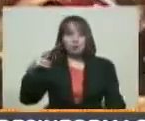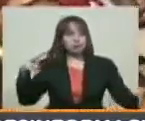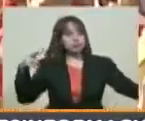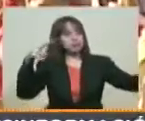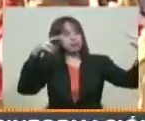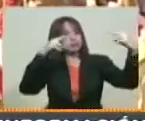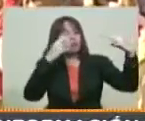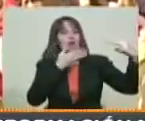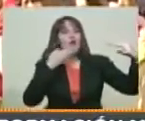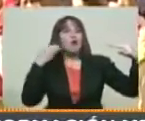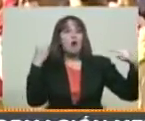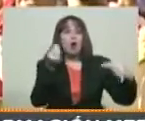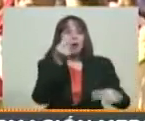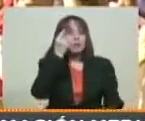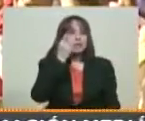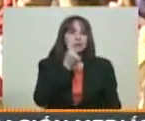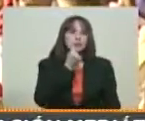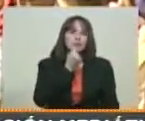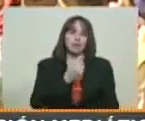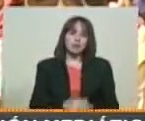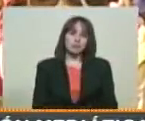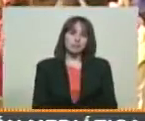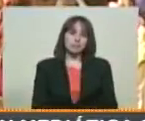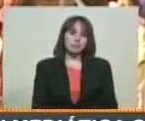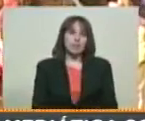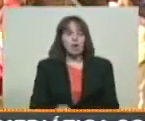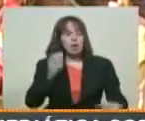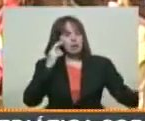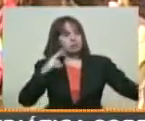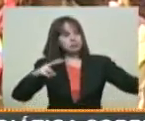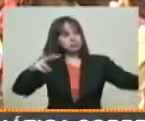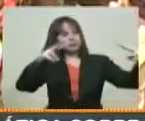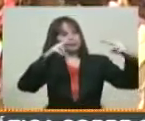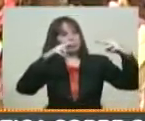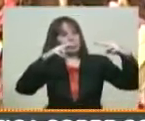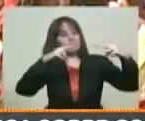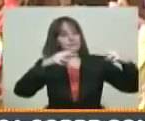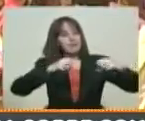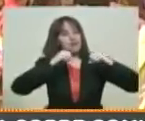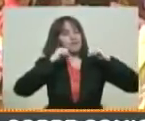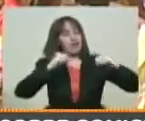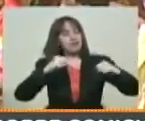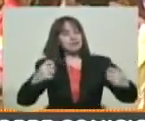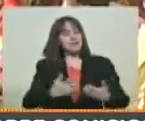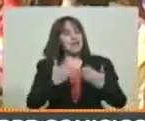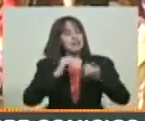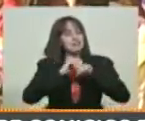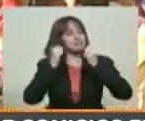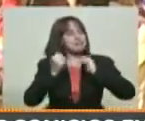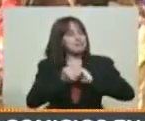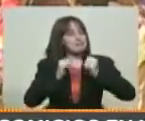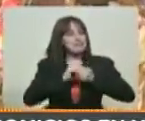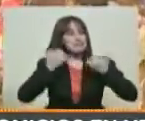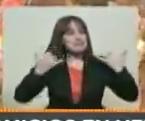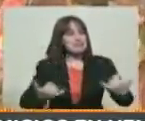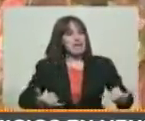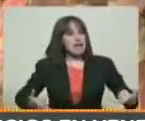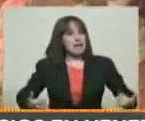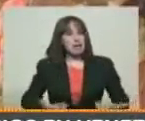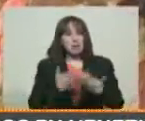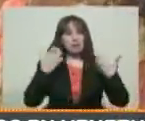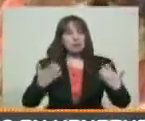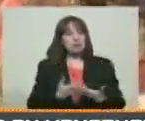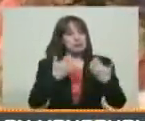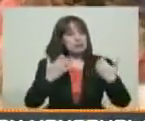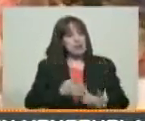de Sucre. Y lo que veo es ganas de luchar por el futuro. Lo que veo es ganas de luchar por